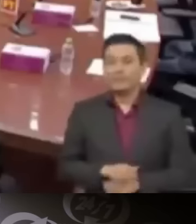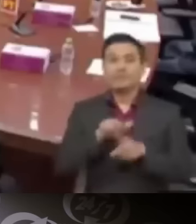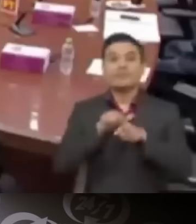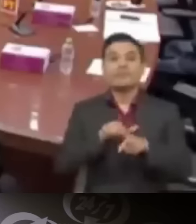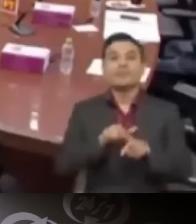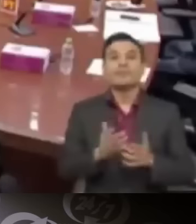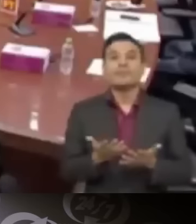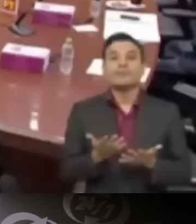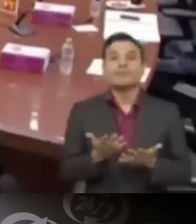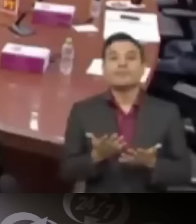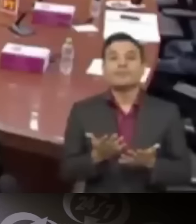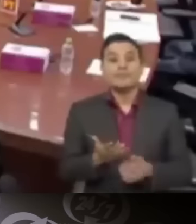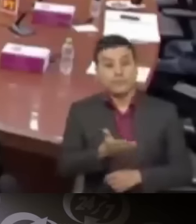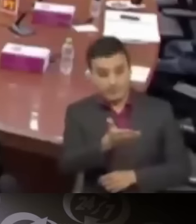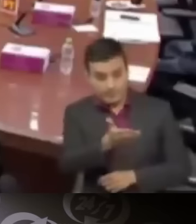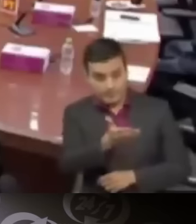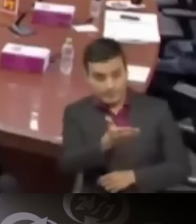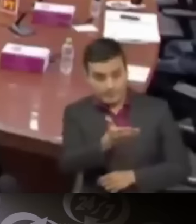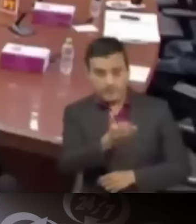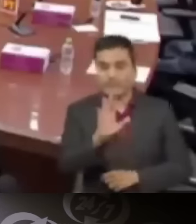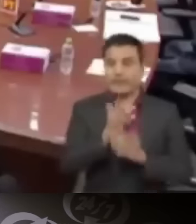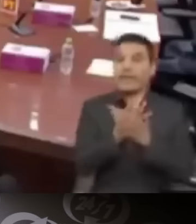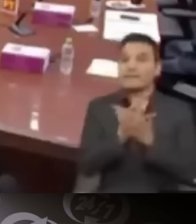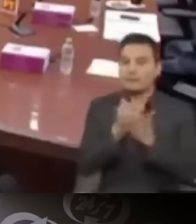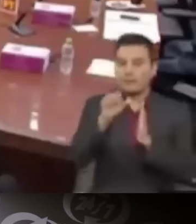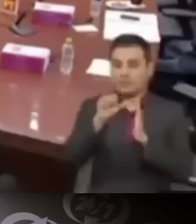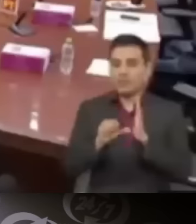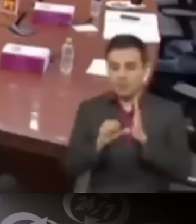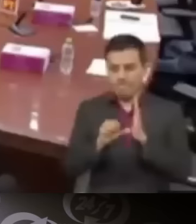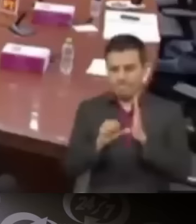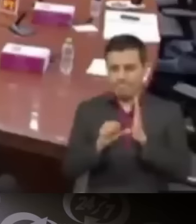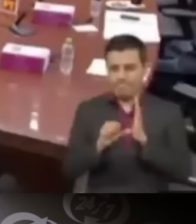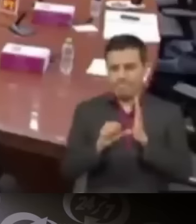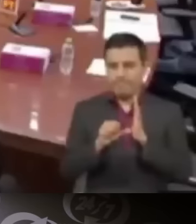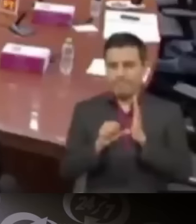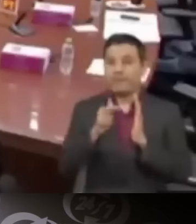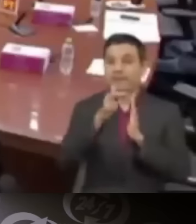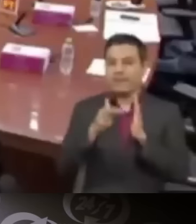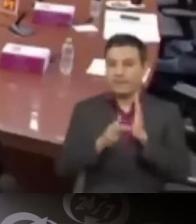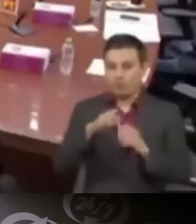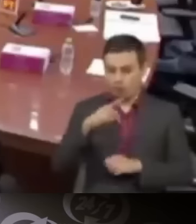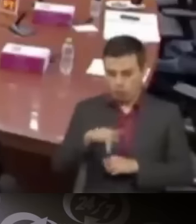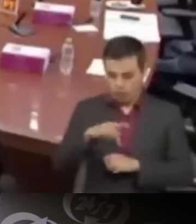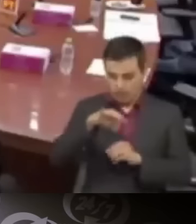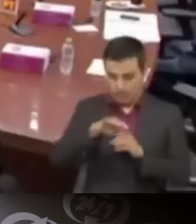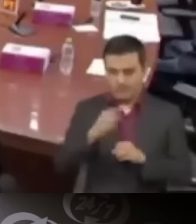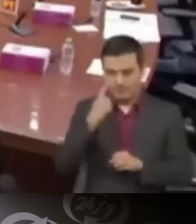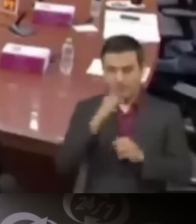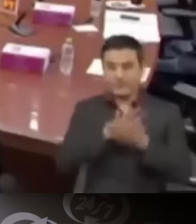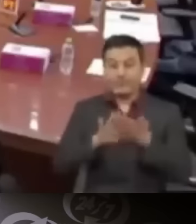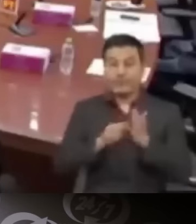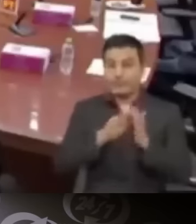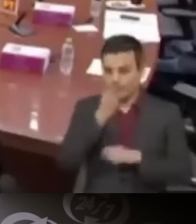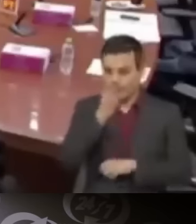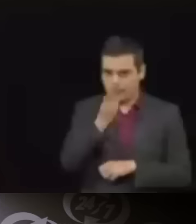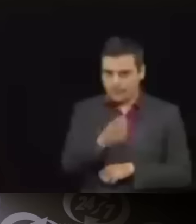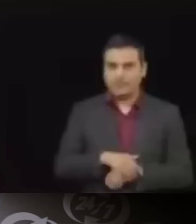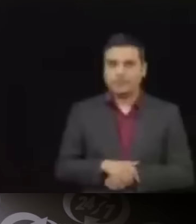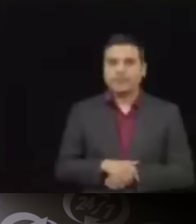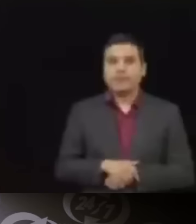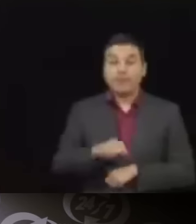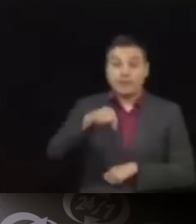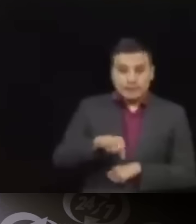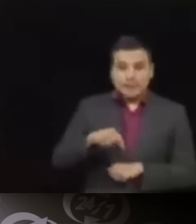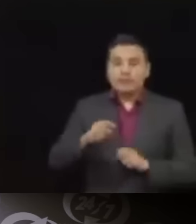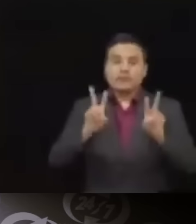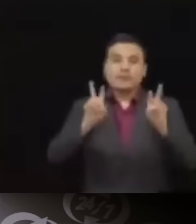continuar, terminada su intervención, leeré antes el artículo correspondiente al reglamento de elecciones que establece: en el curso